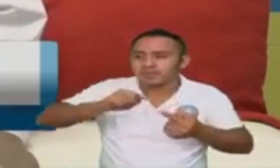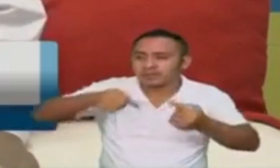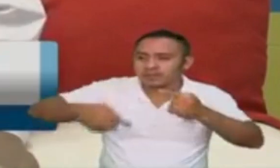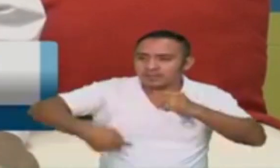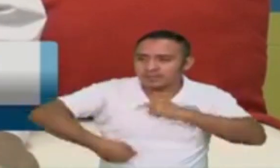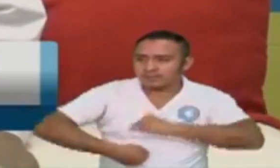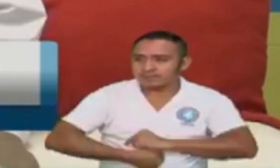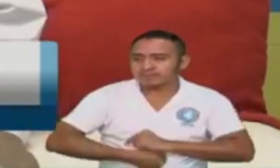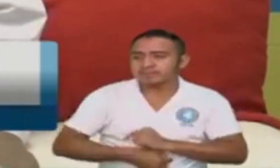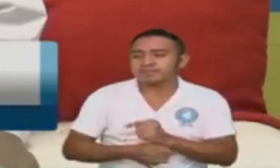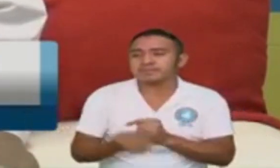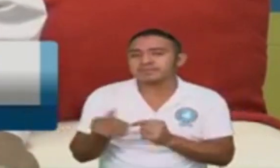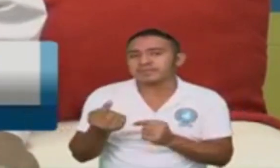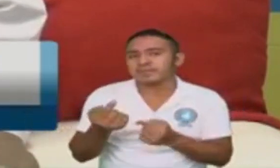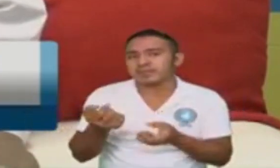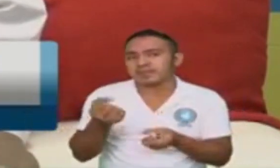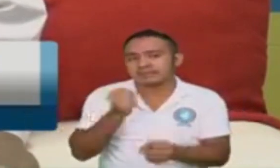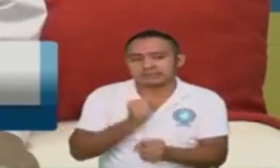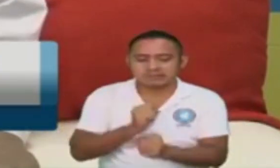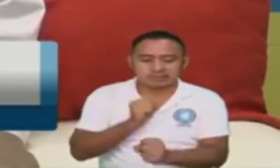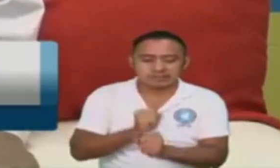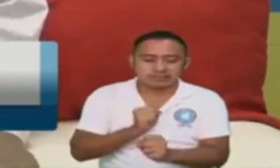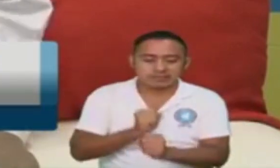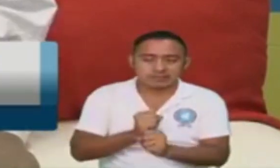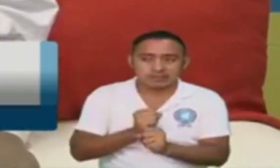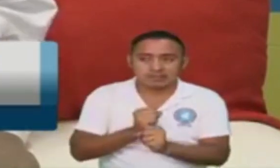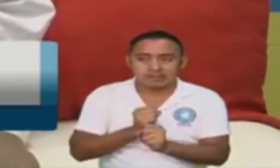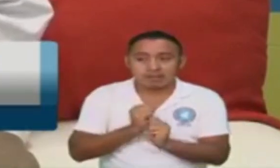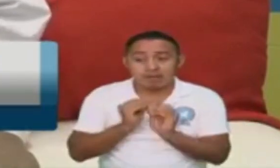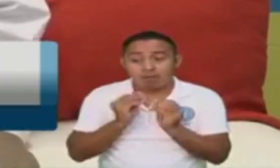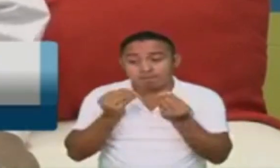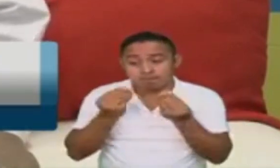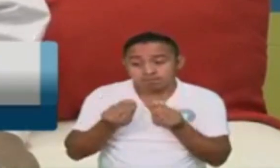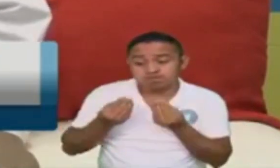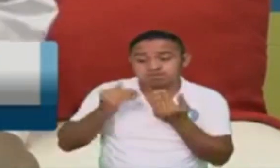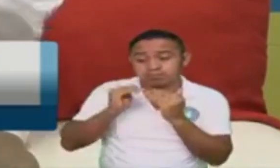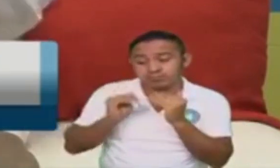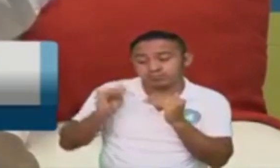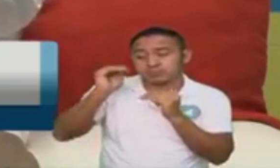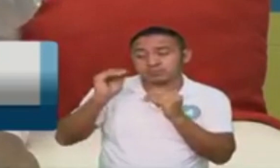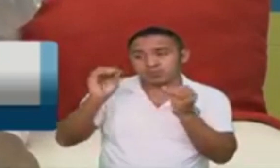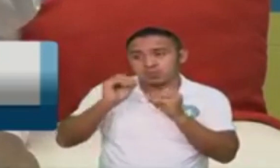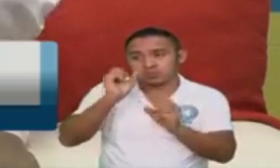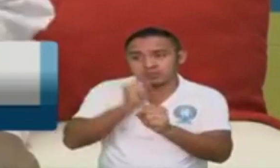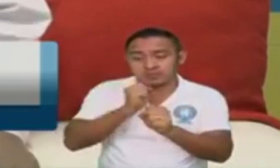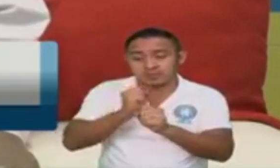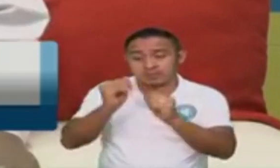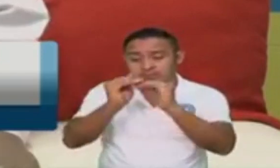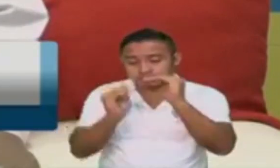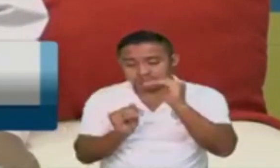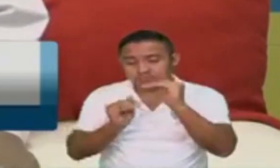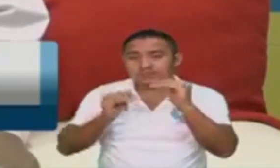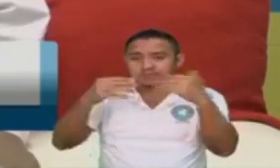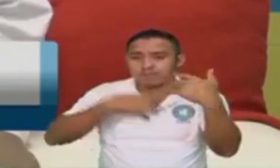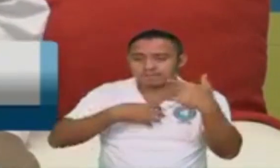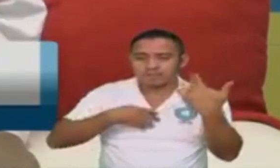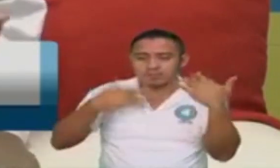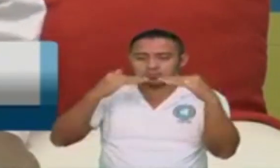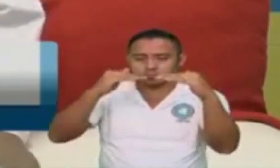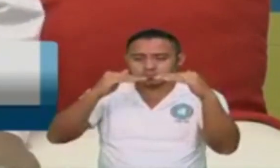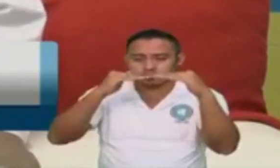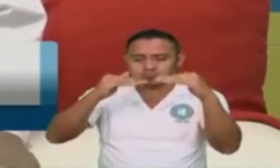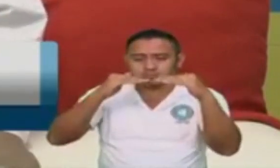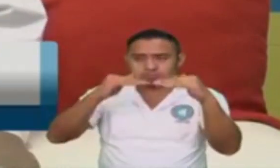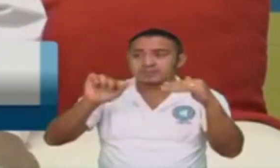en grandes rasgos funciona de más o funciona de menos, pues. Porque ella tiene un nivel medible de hormonas. Su